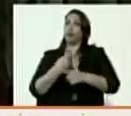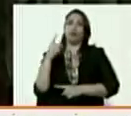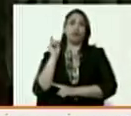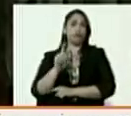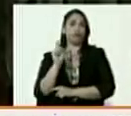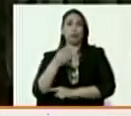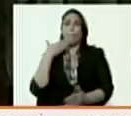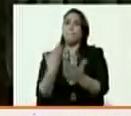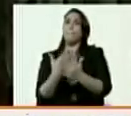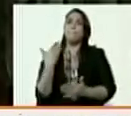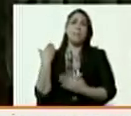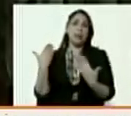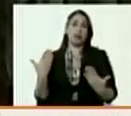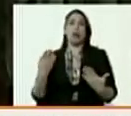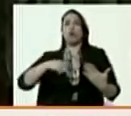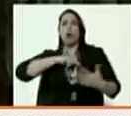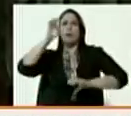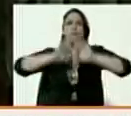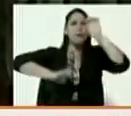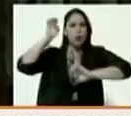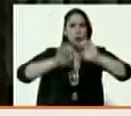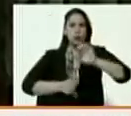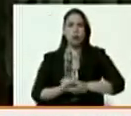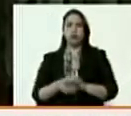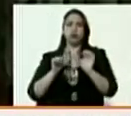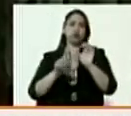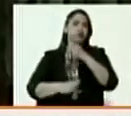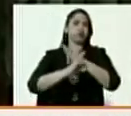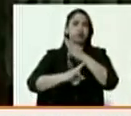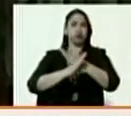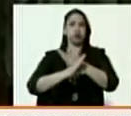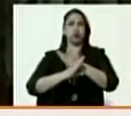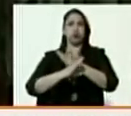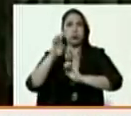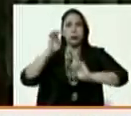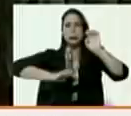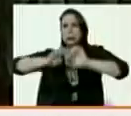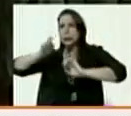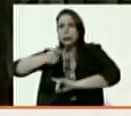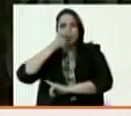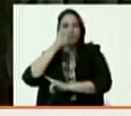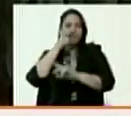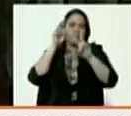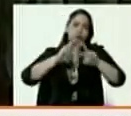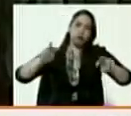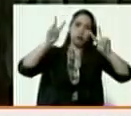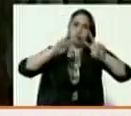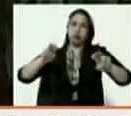exigen de nuestra evaluación continua, permanente, sistemática.